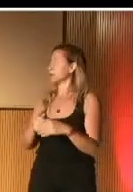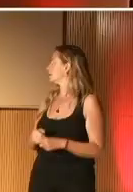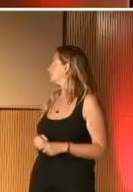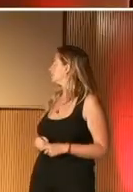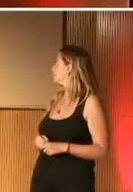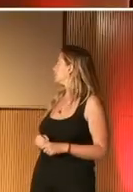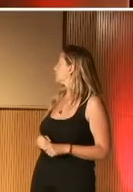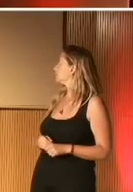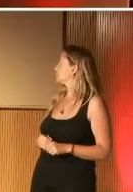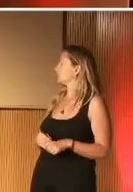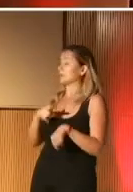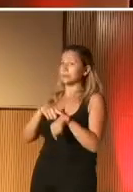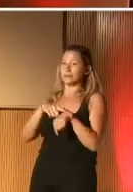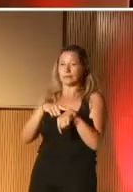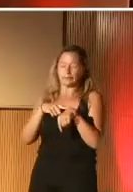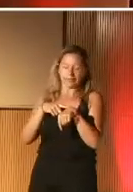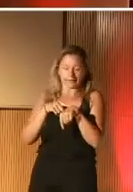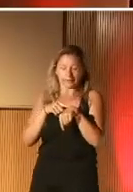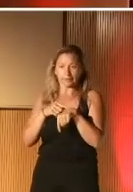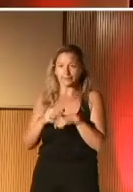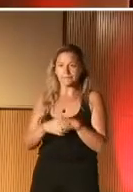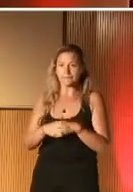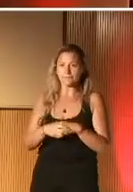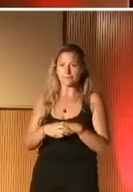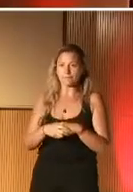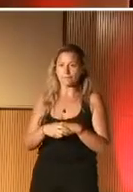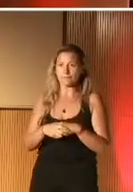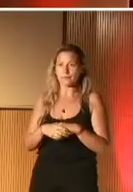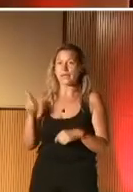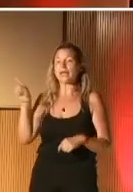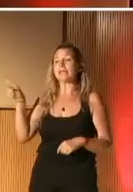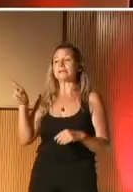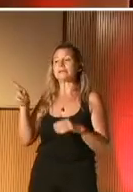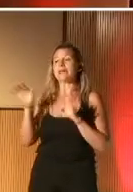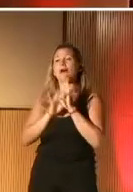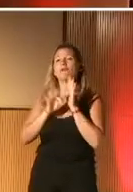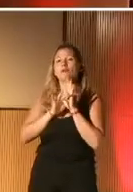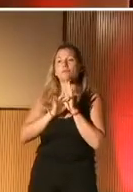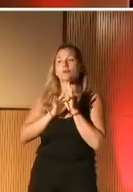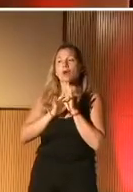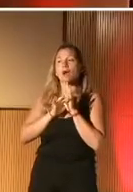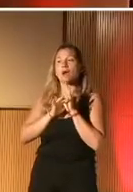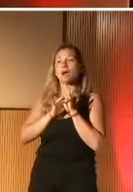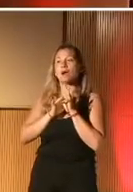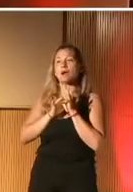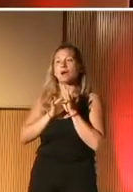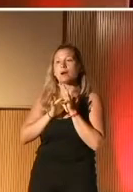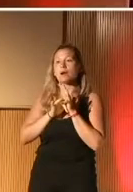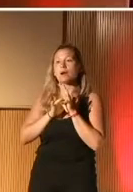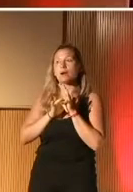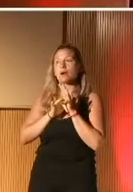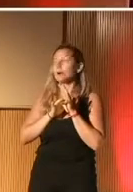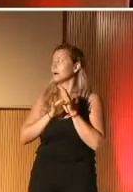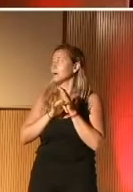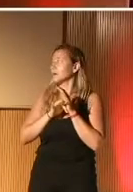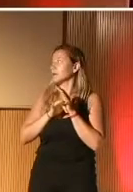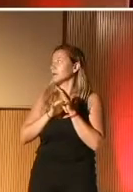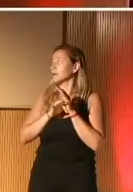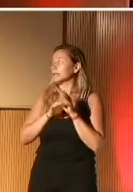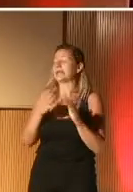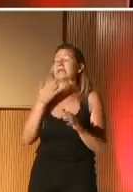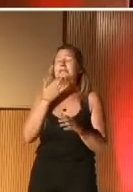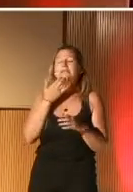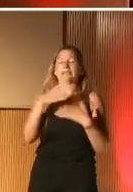esto que había un poquito justo de tiempo. También, esta fórmula también la obtuvo ella, que es ¿cuál es el lado? Si queremos coger un papel